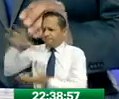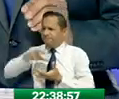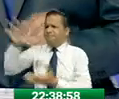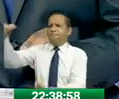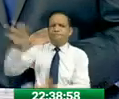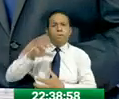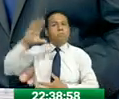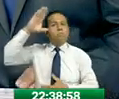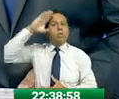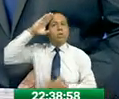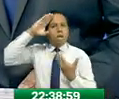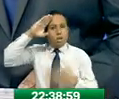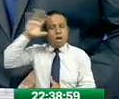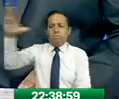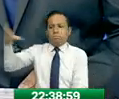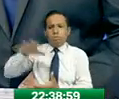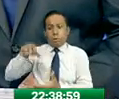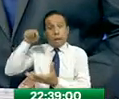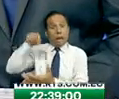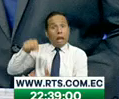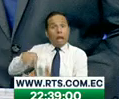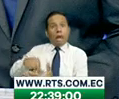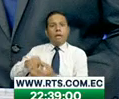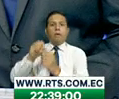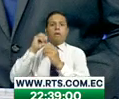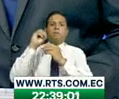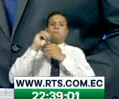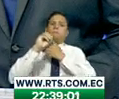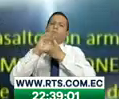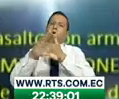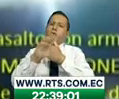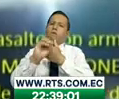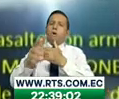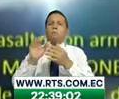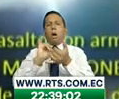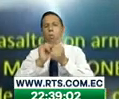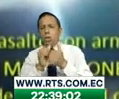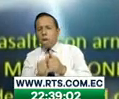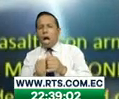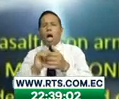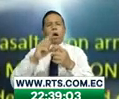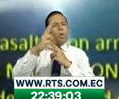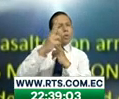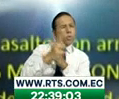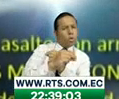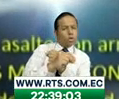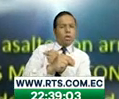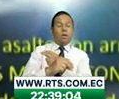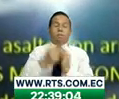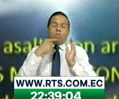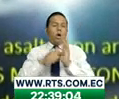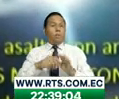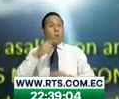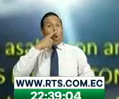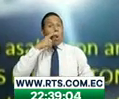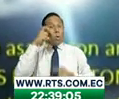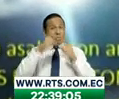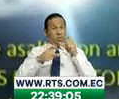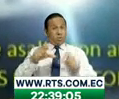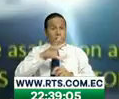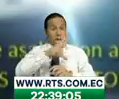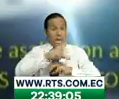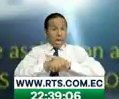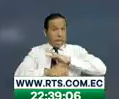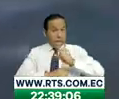producto era ofertado en redes sociales. Los delincuentes como que sabían el valor del cargamento que transportaba el